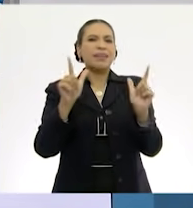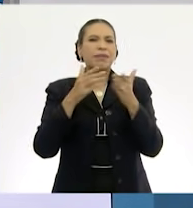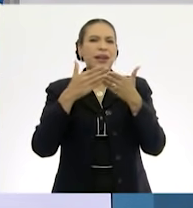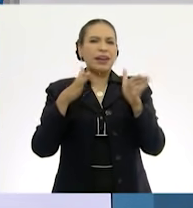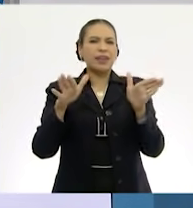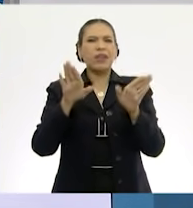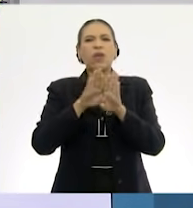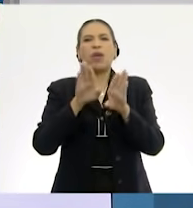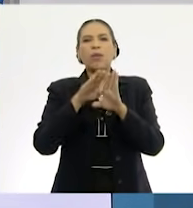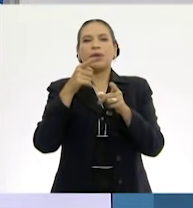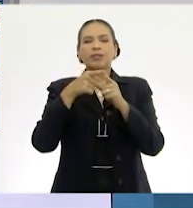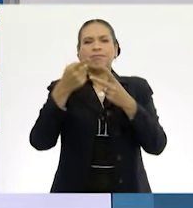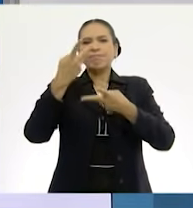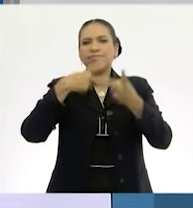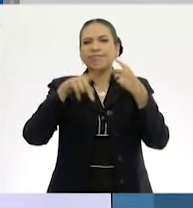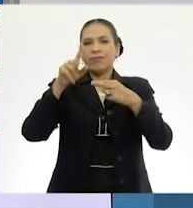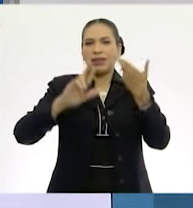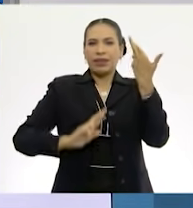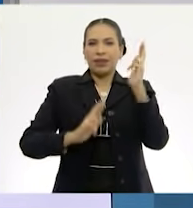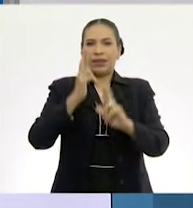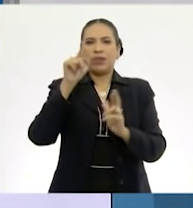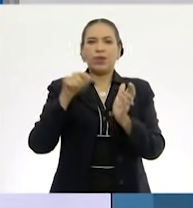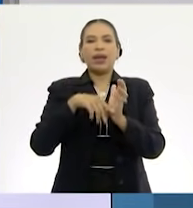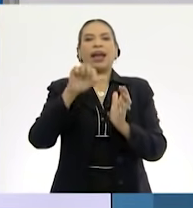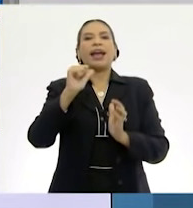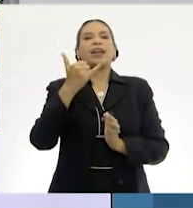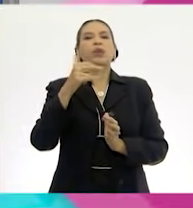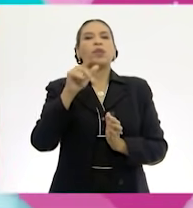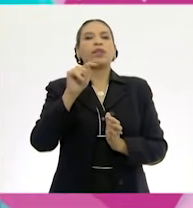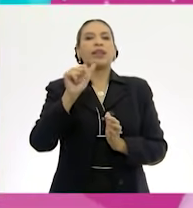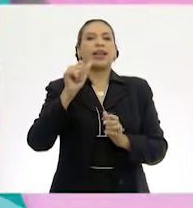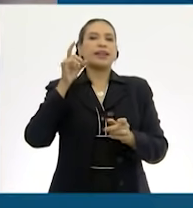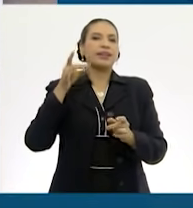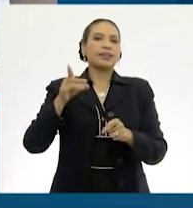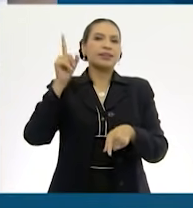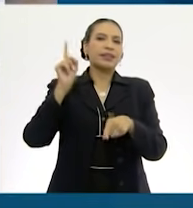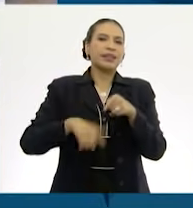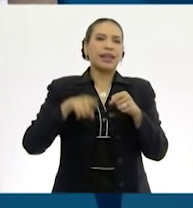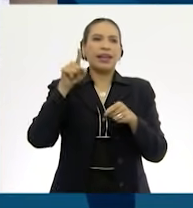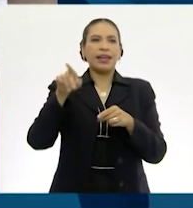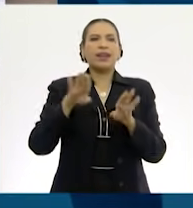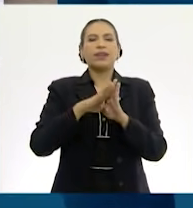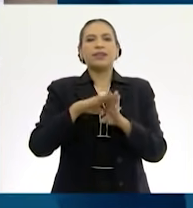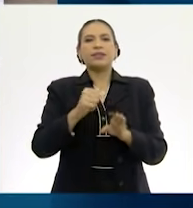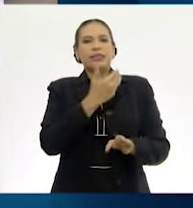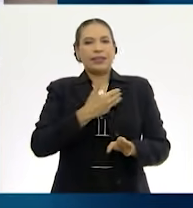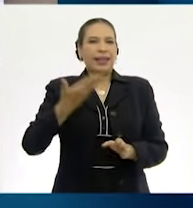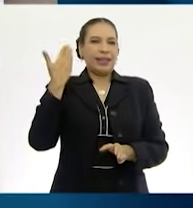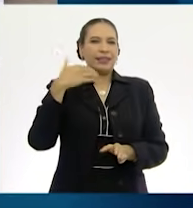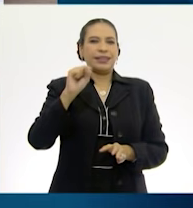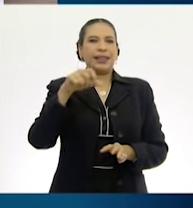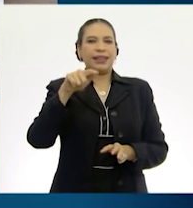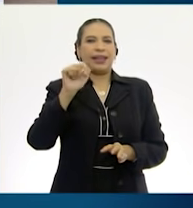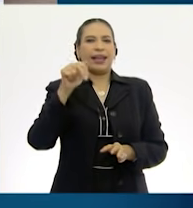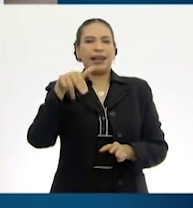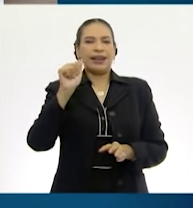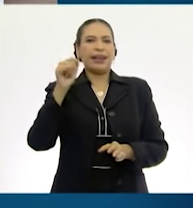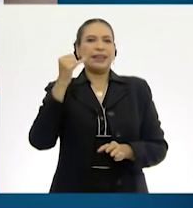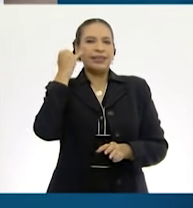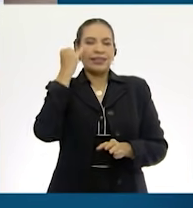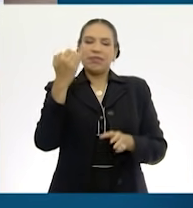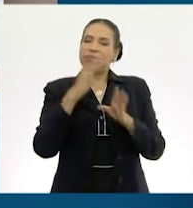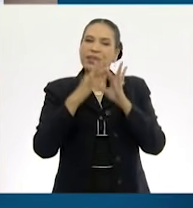constitución nació como consecuencia de la revolución de Ayutla que derrocó la dictadura de Santana. Y esta constitución definió los ideales